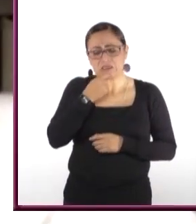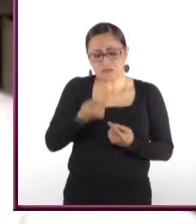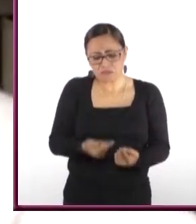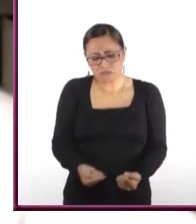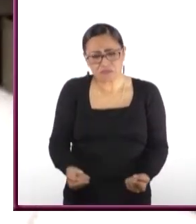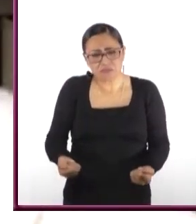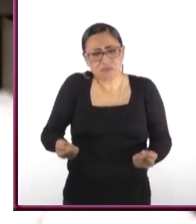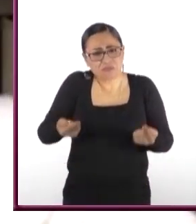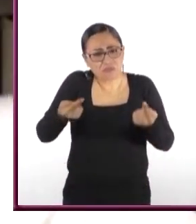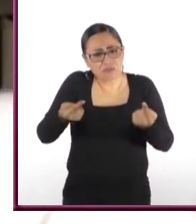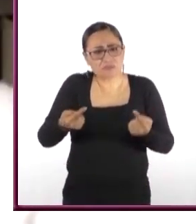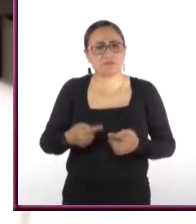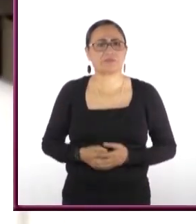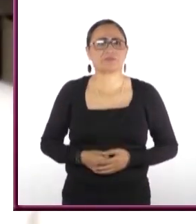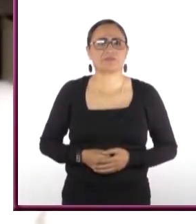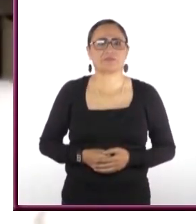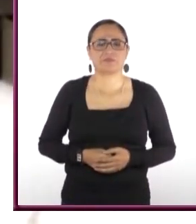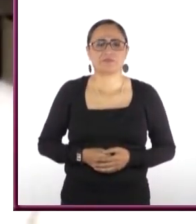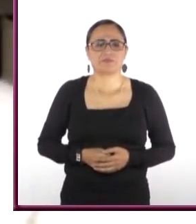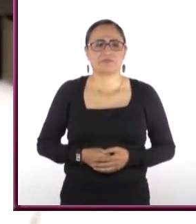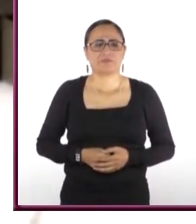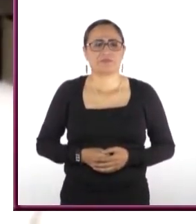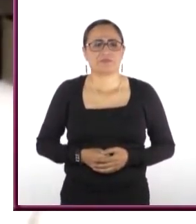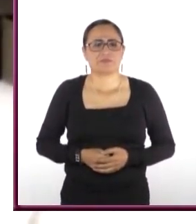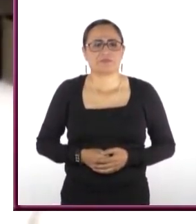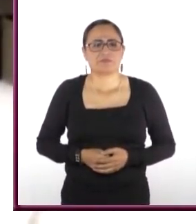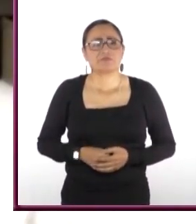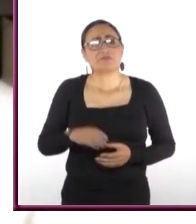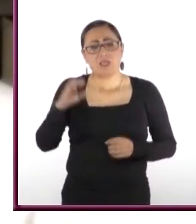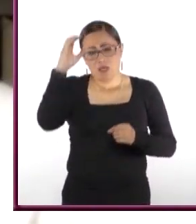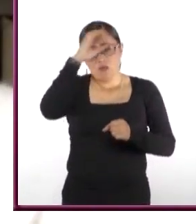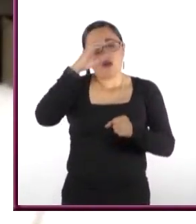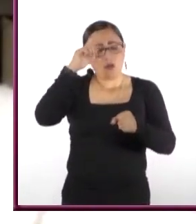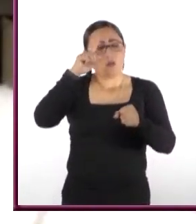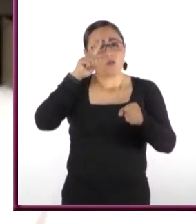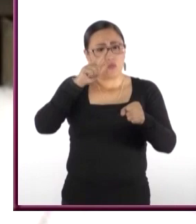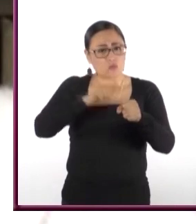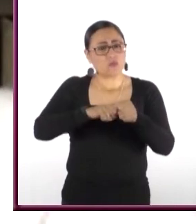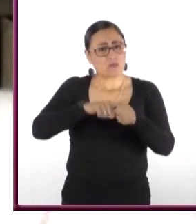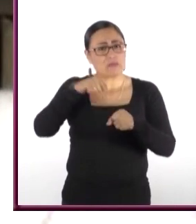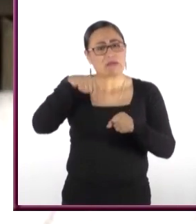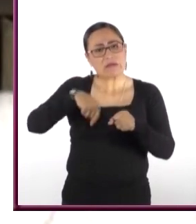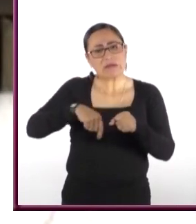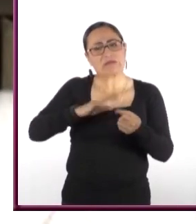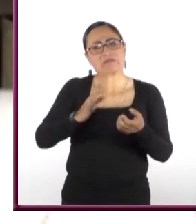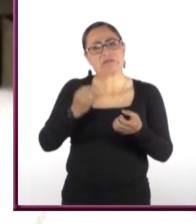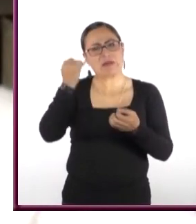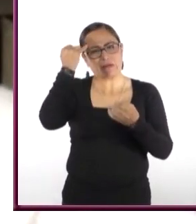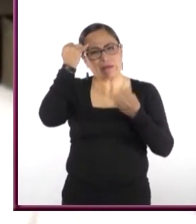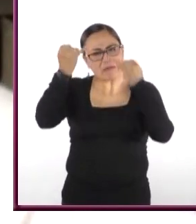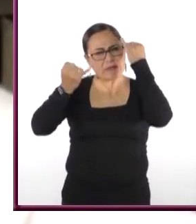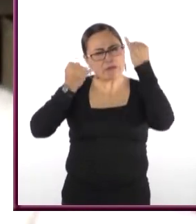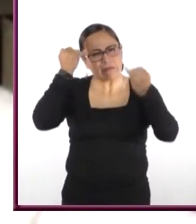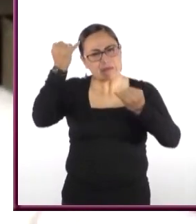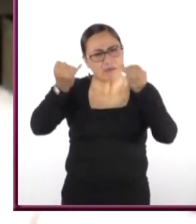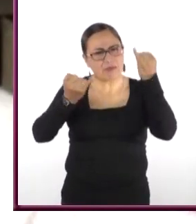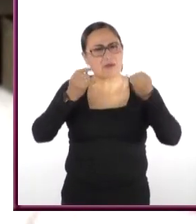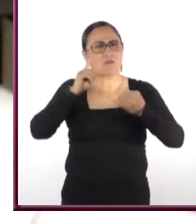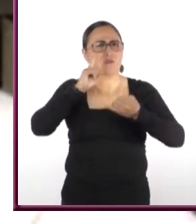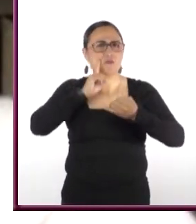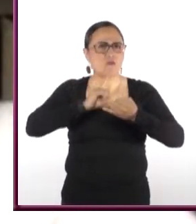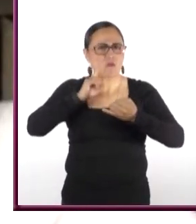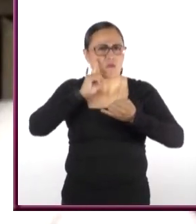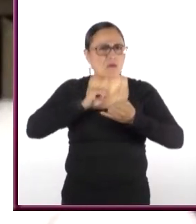chiquititos y chiquititas, y hay como culturalmente la idea de que